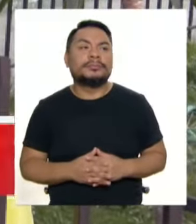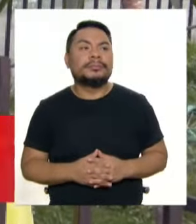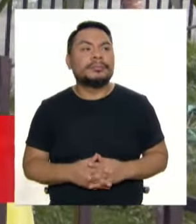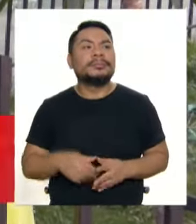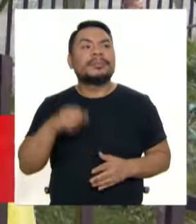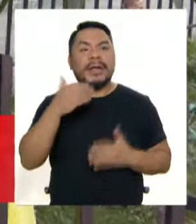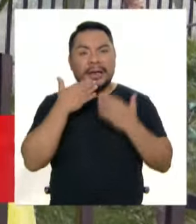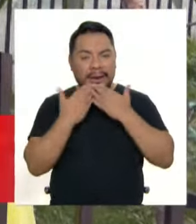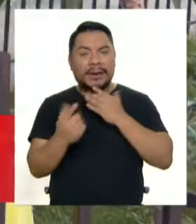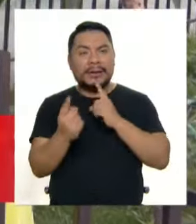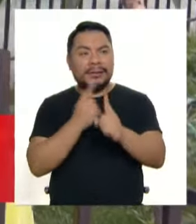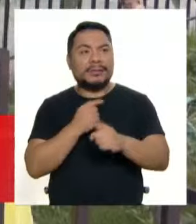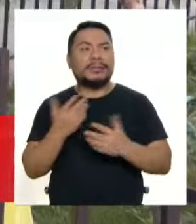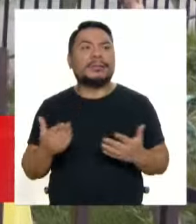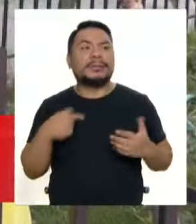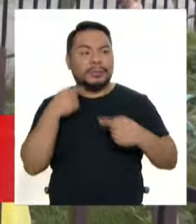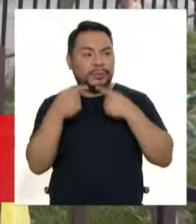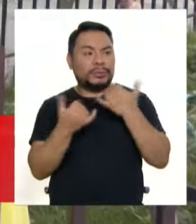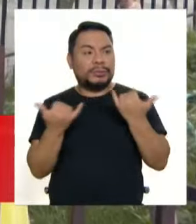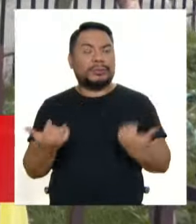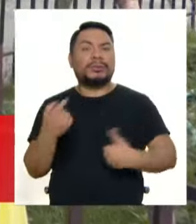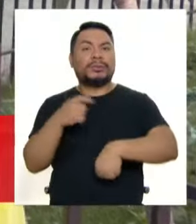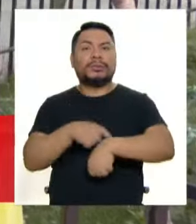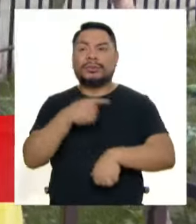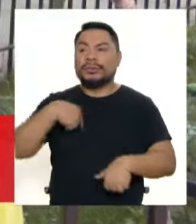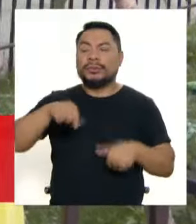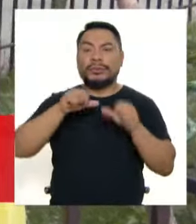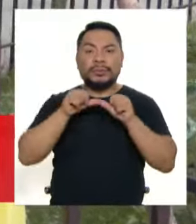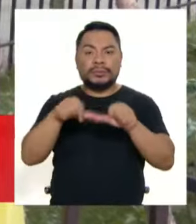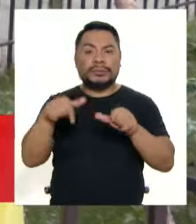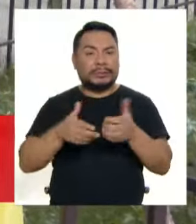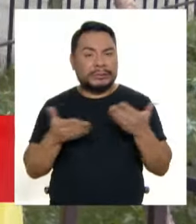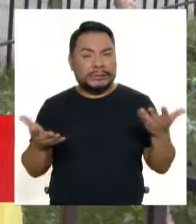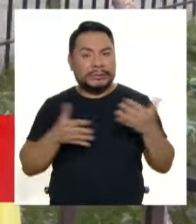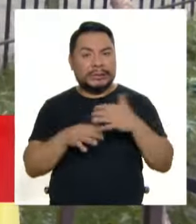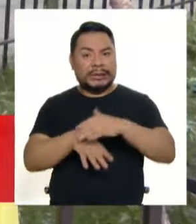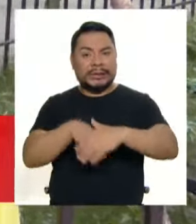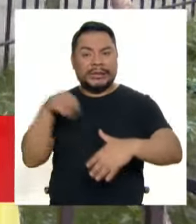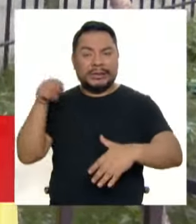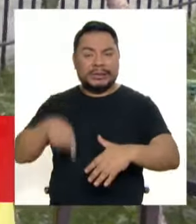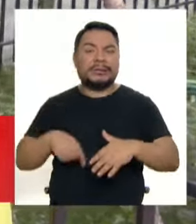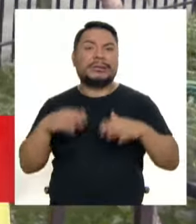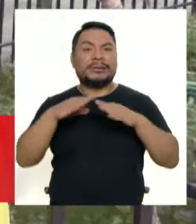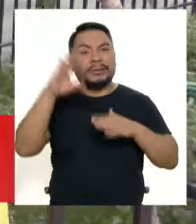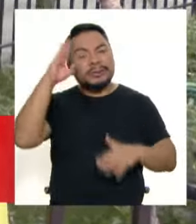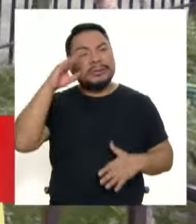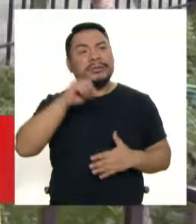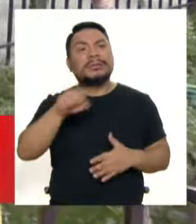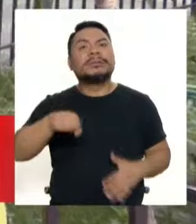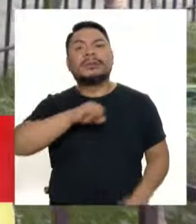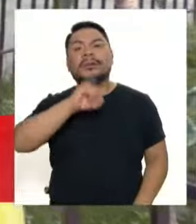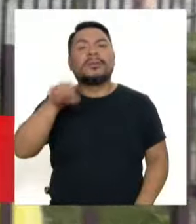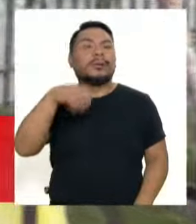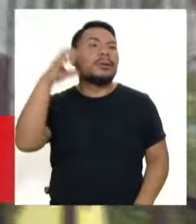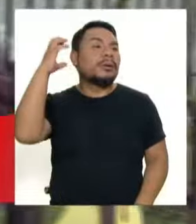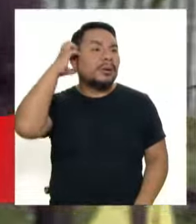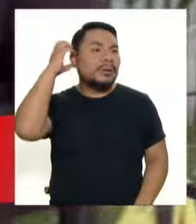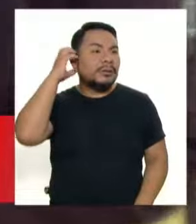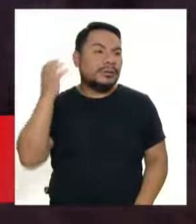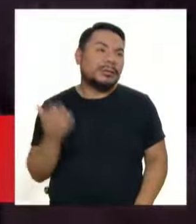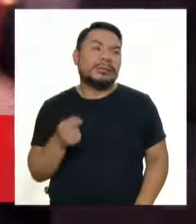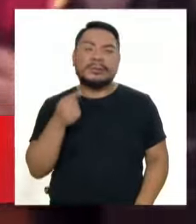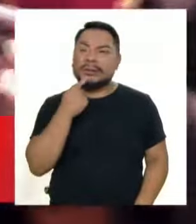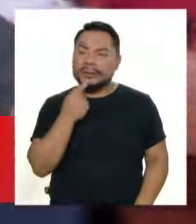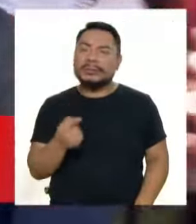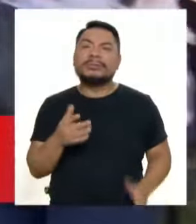Así es, gracias por el pase en estudios. Comentarles que hasta ahora nosotros continuamos aquí en los exteriores de la de Pincri de San Juan de Miraflores,